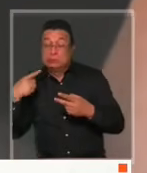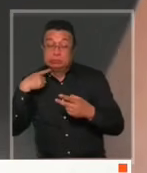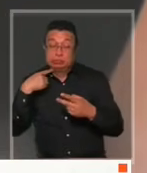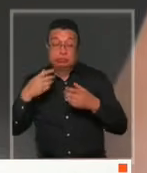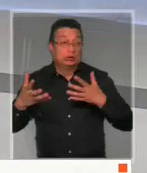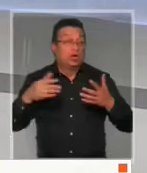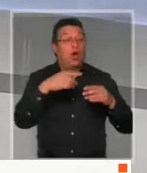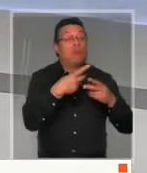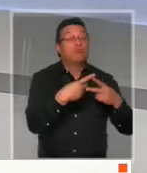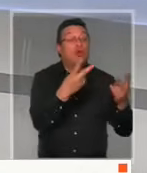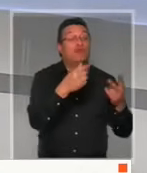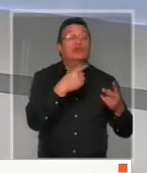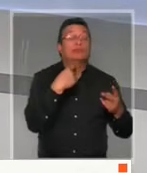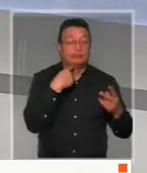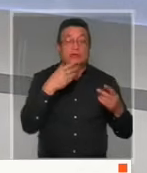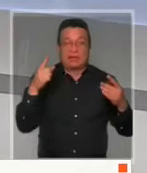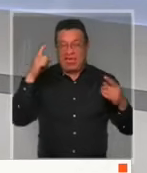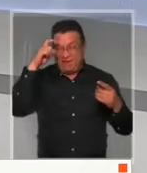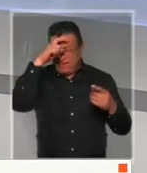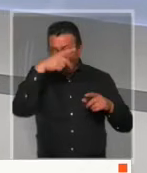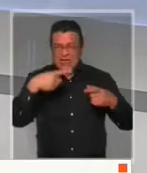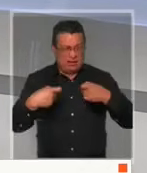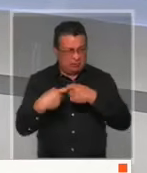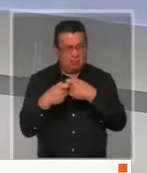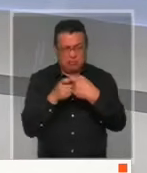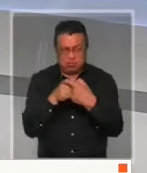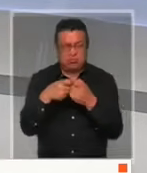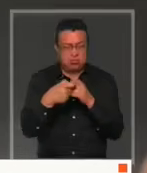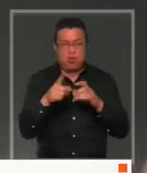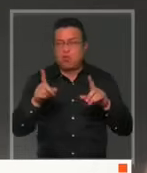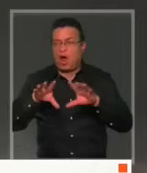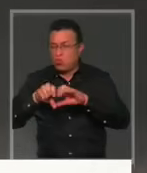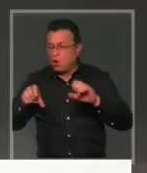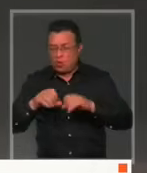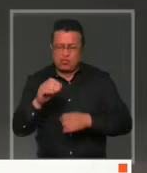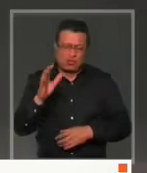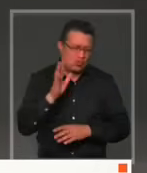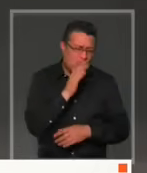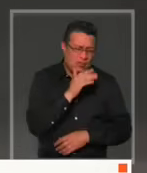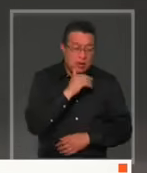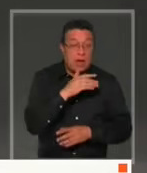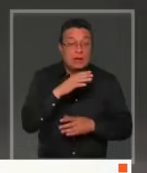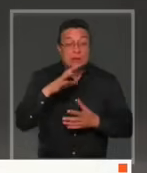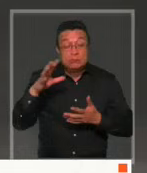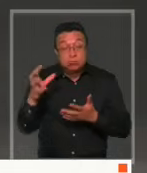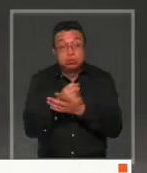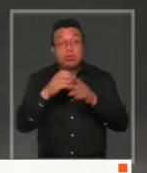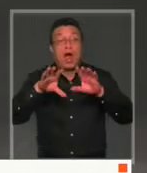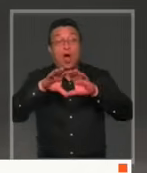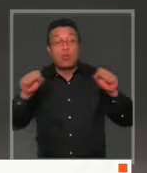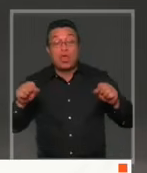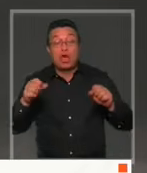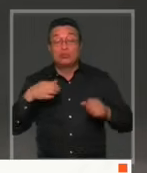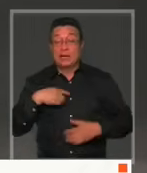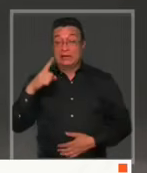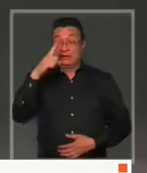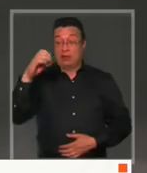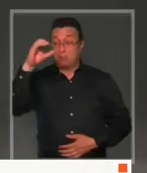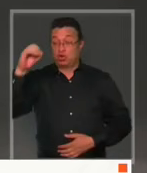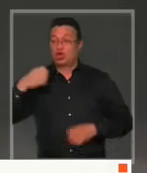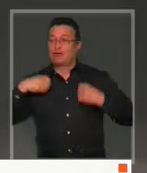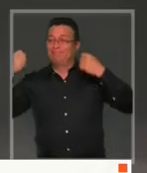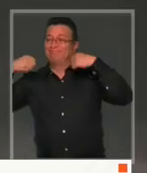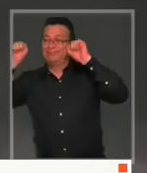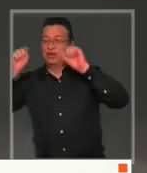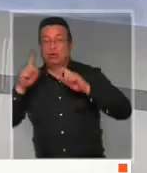sistema público. Entonces, era bien compleja la discusión y había mucho desacuerdo. Y en el llegar a un acuerdo, no todo el mundo logró todo lo que quería. Nosotros en particular